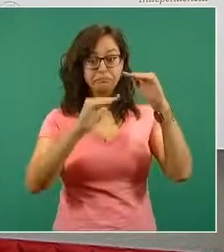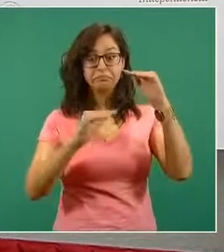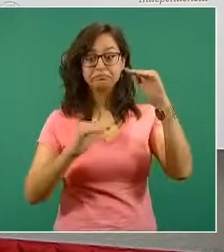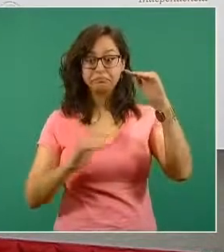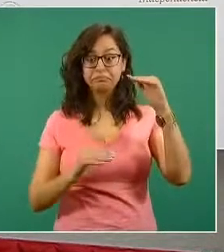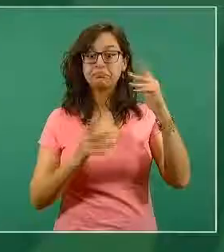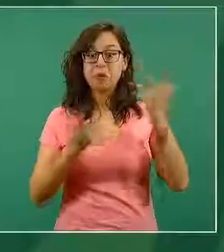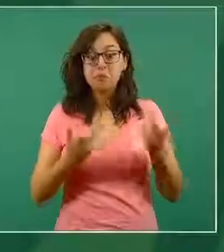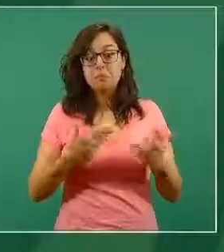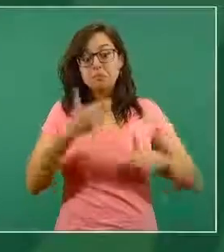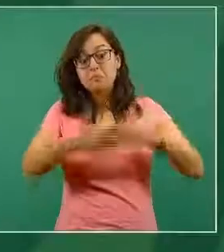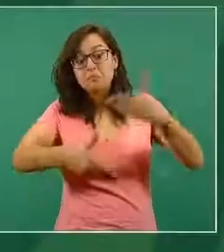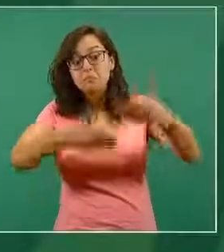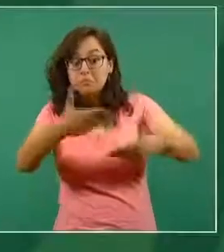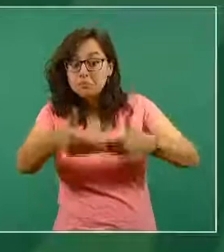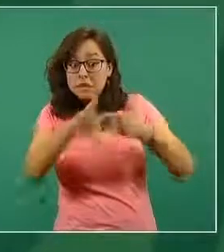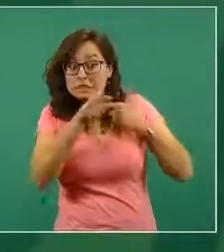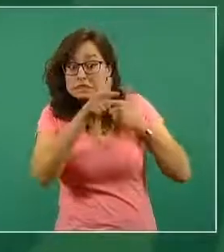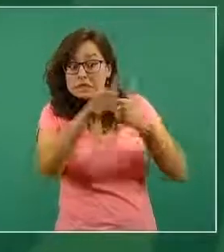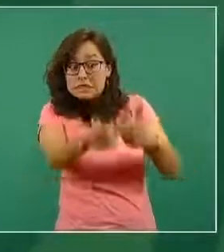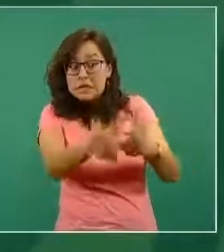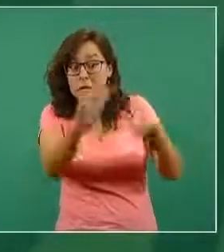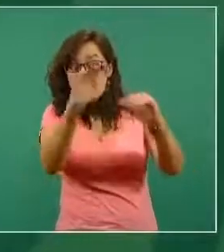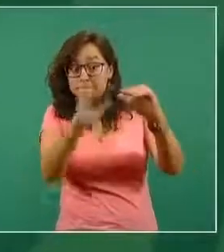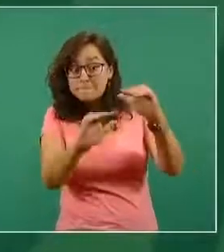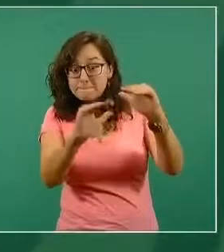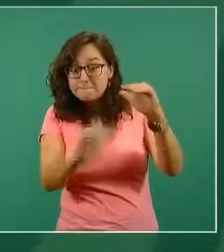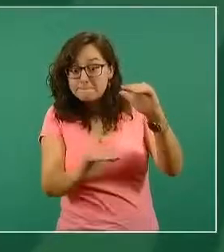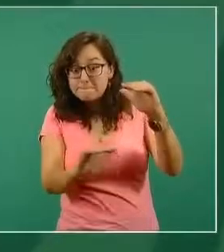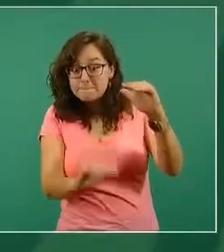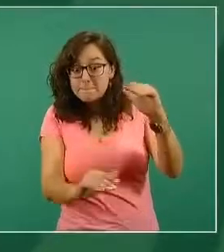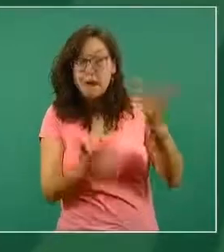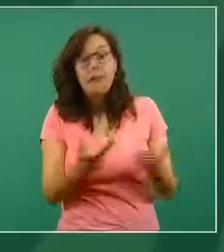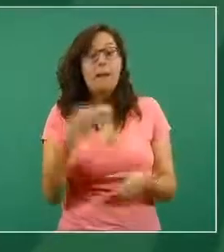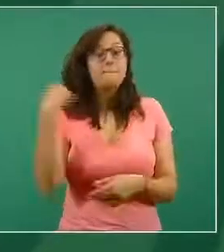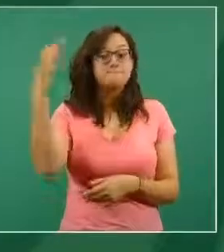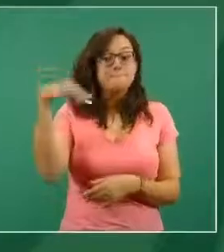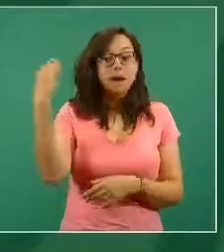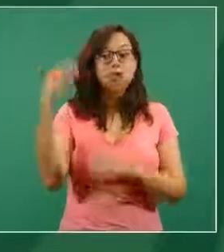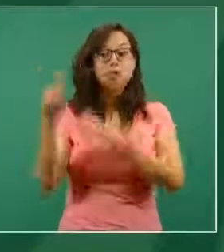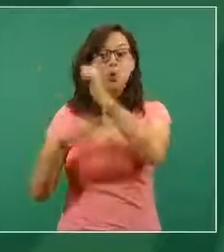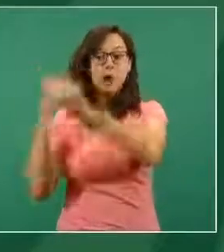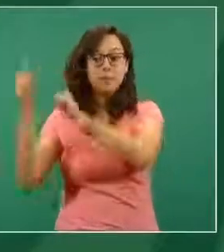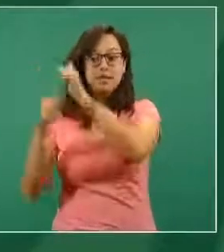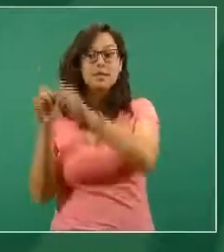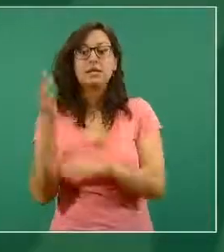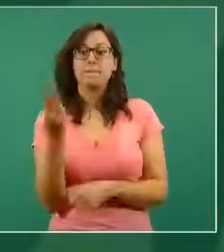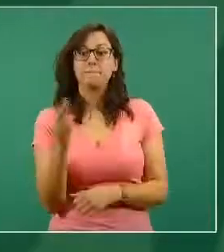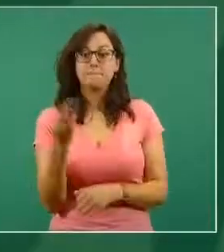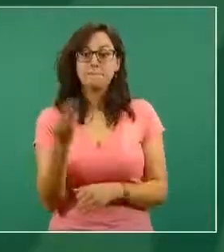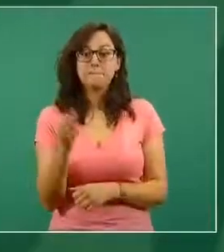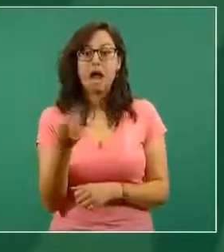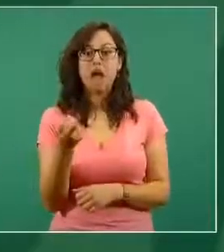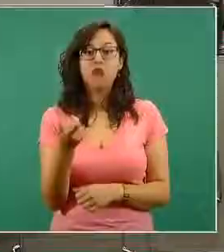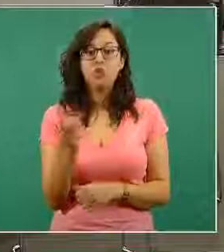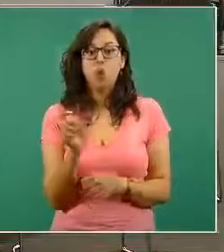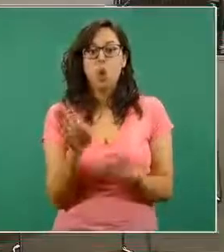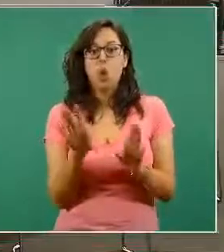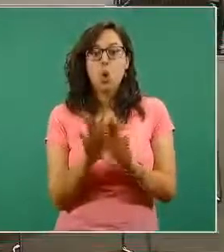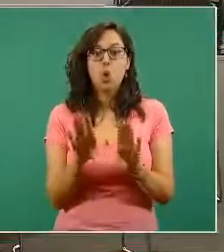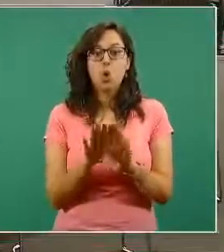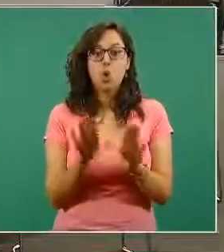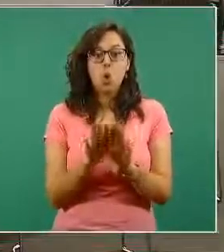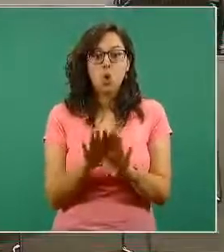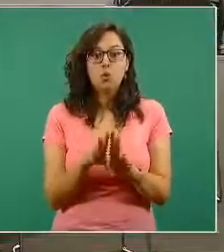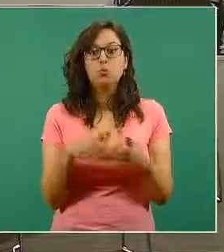necesitamos ir identificando cómo se comporta en los meses de marzo, abril, mayo, para que en un momento dado pudiéramos tener